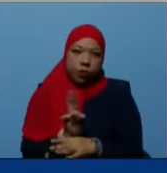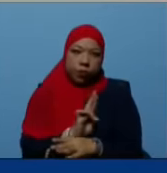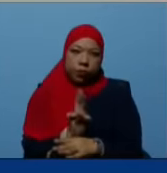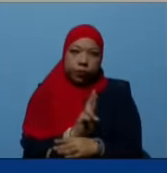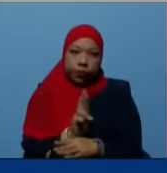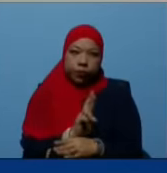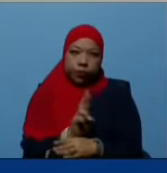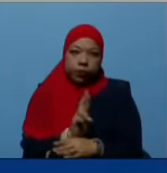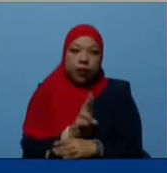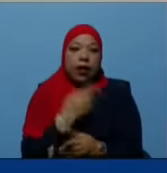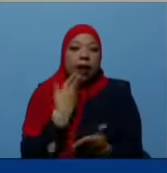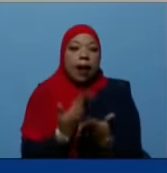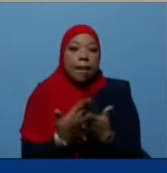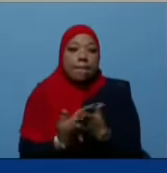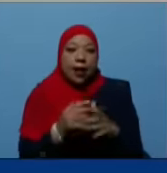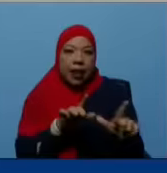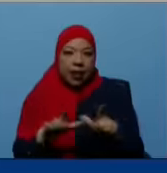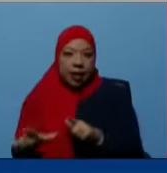para